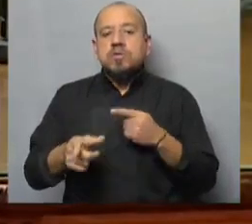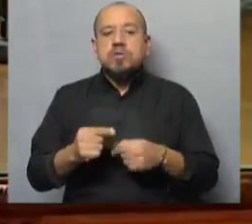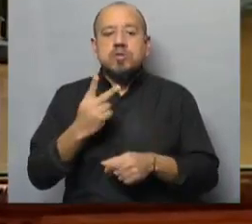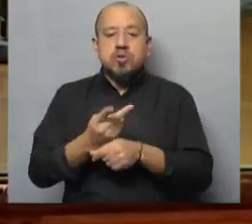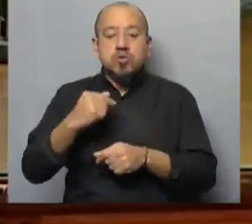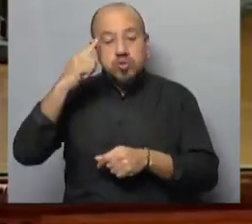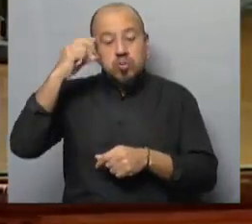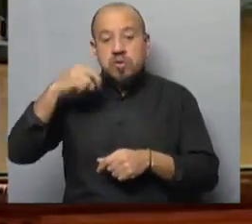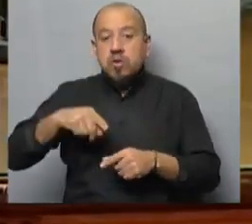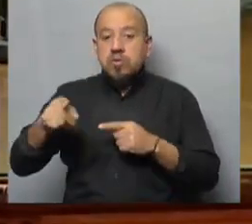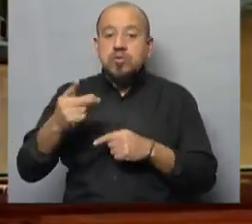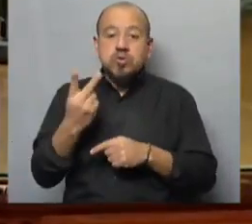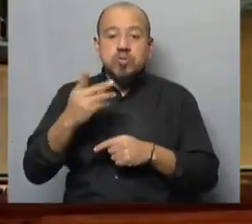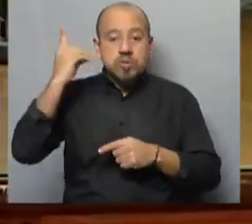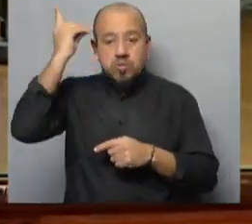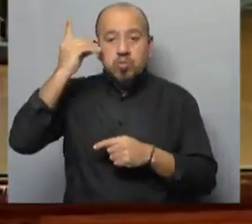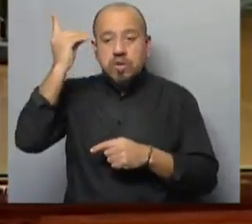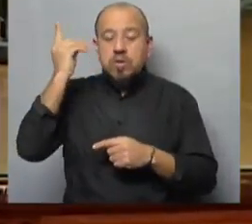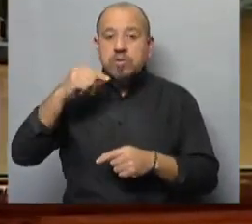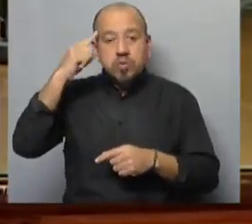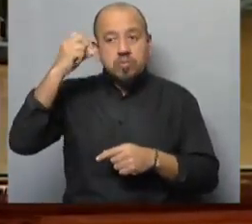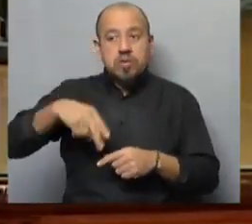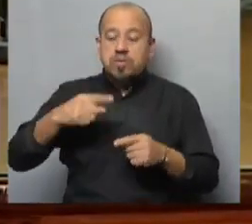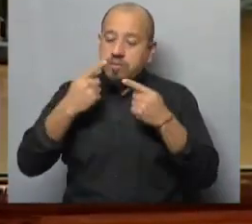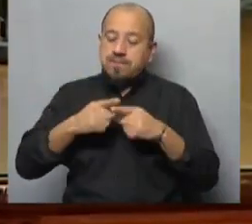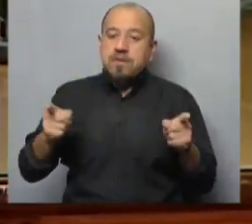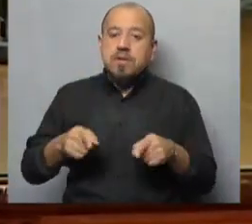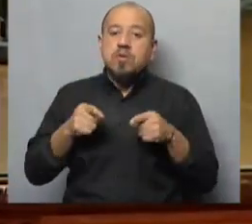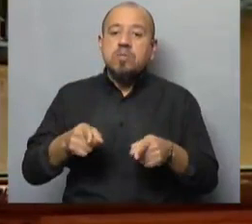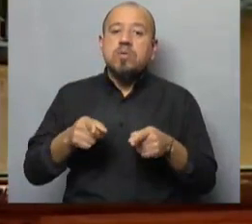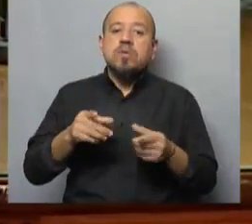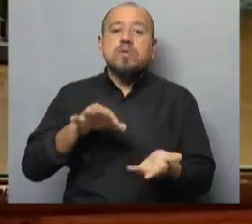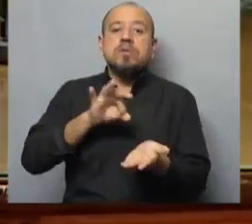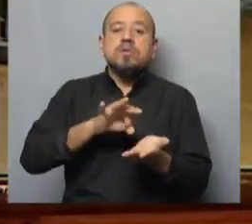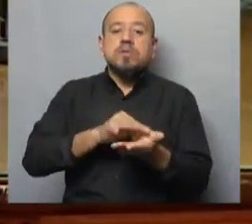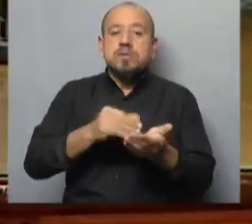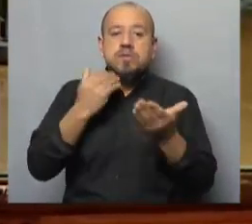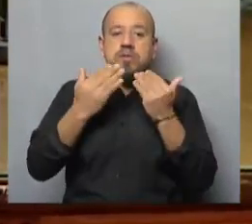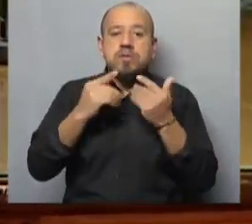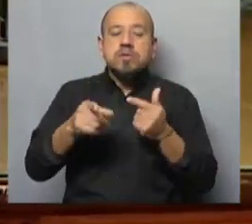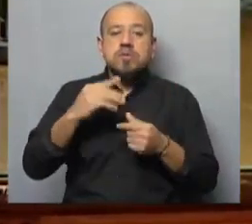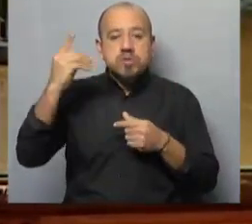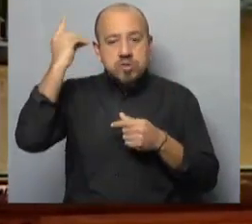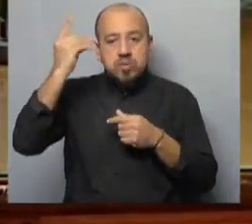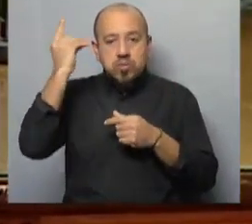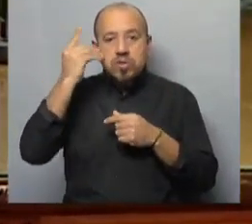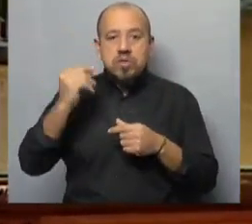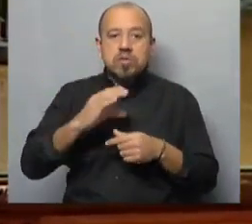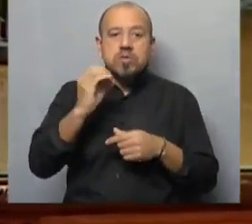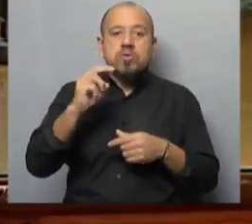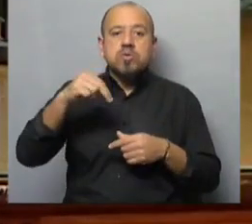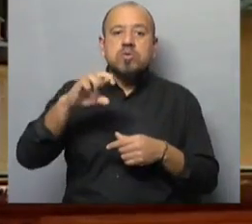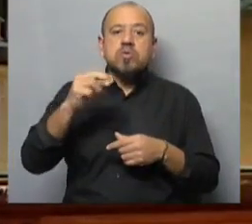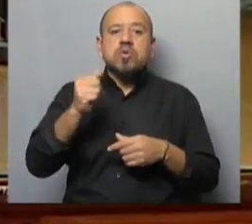opiniones a dos diputados que tienen opiniones distintas de cómo debe ser este sistema vamos a estar hablando con el diputado conrado rodríguez del